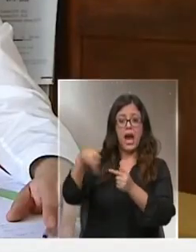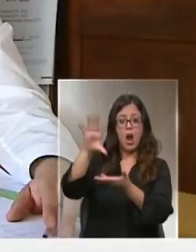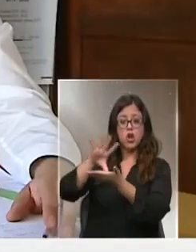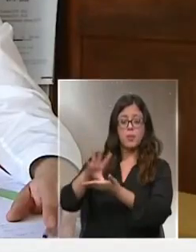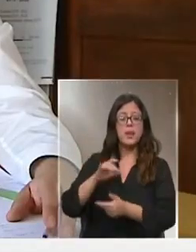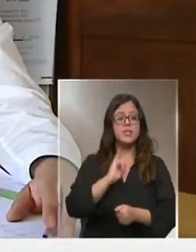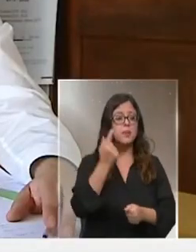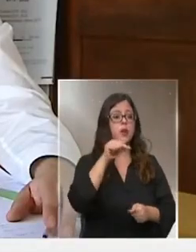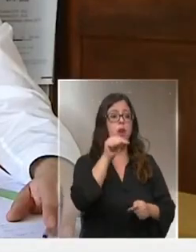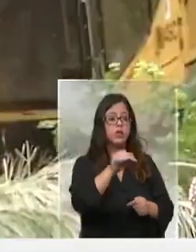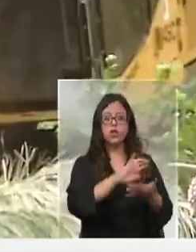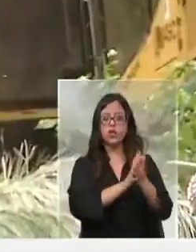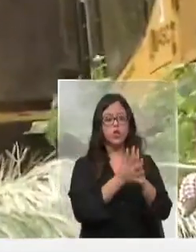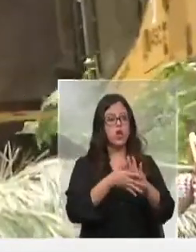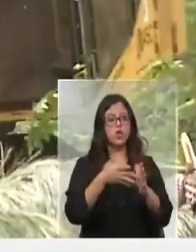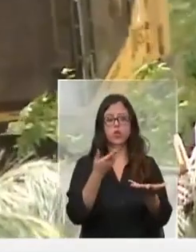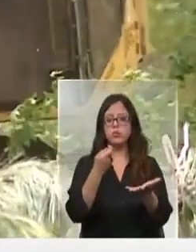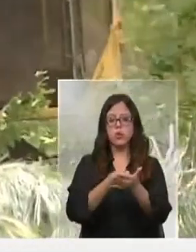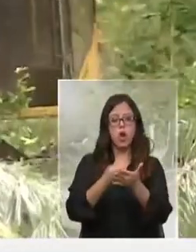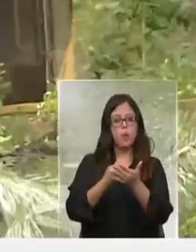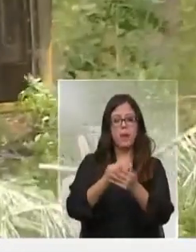estas son máquinas importadas.